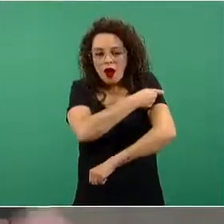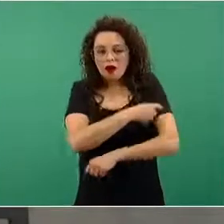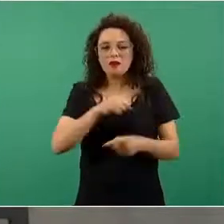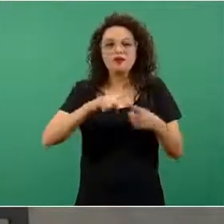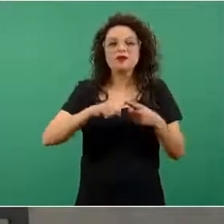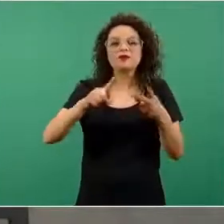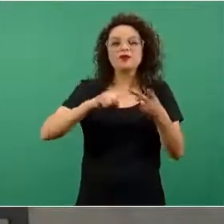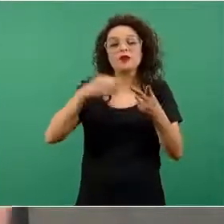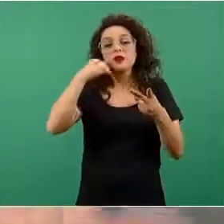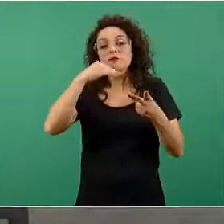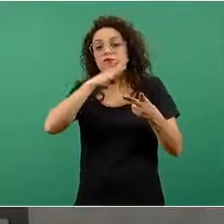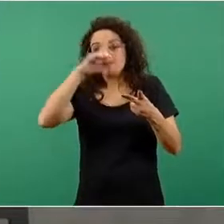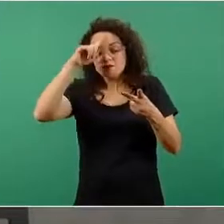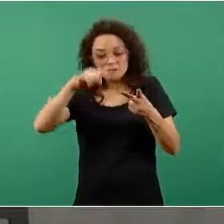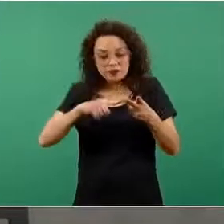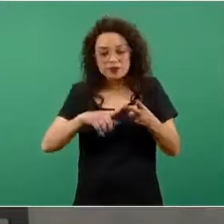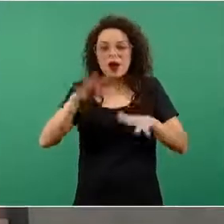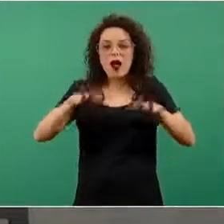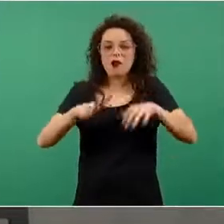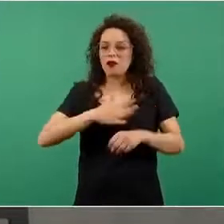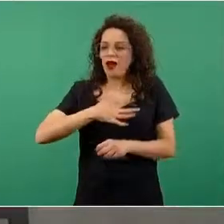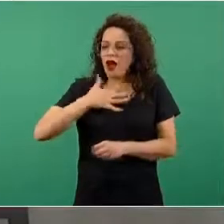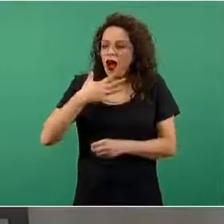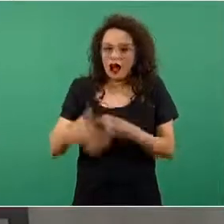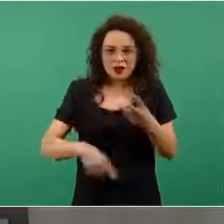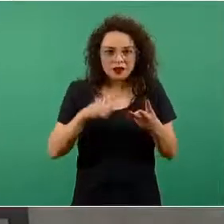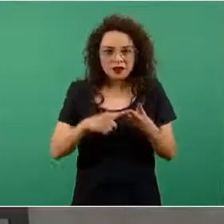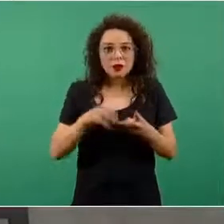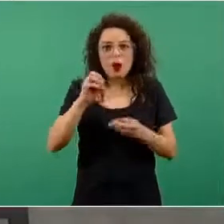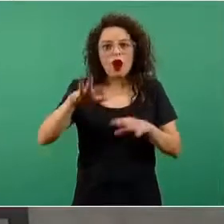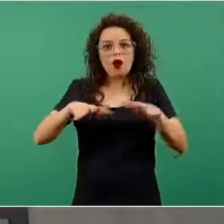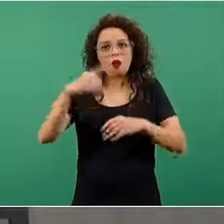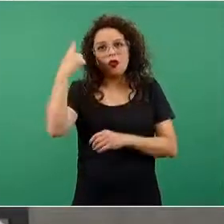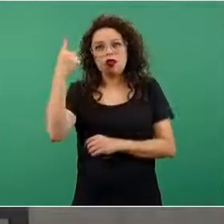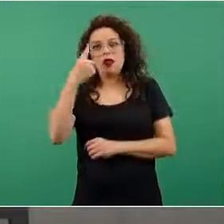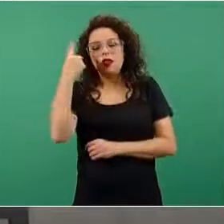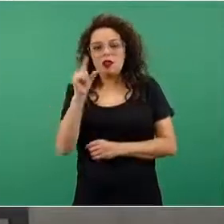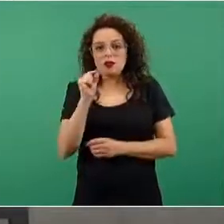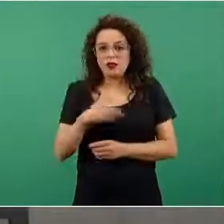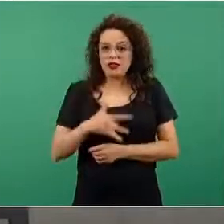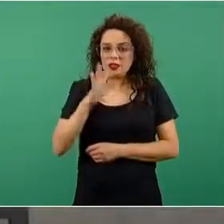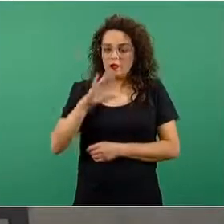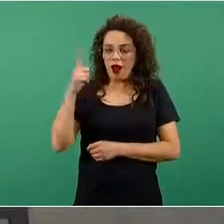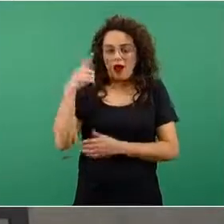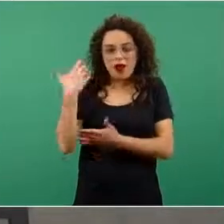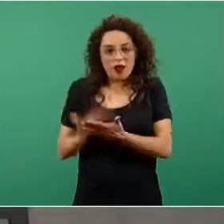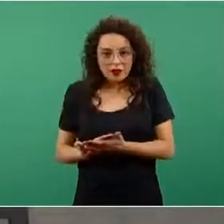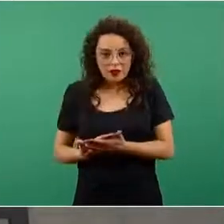a veces náusea, sensación de desmayo, o personas que incluso llegan a desmayarse. Todas estas son